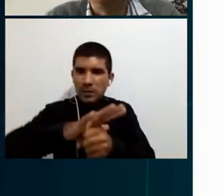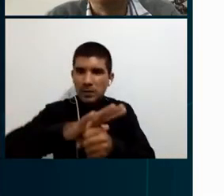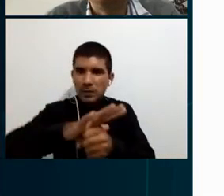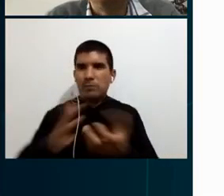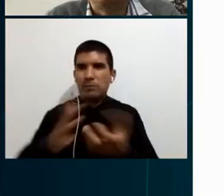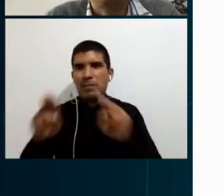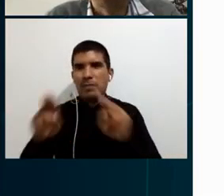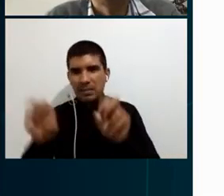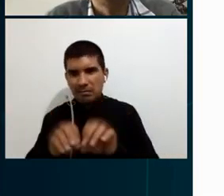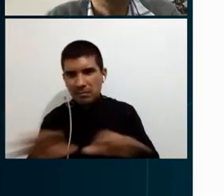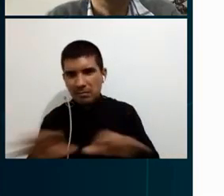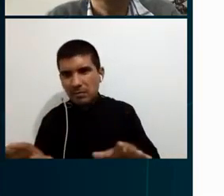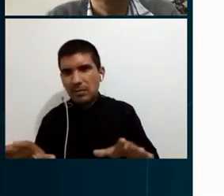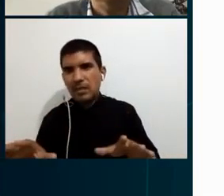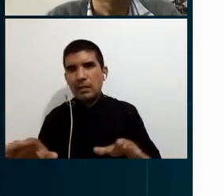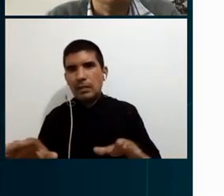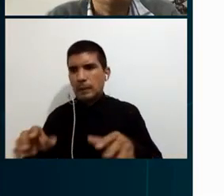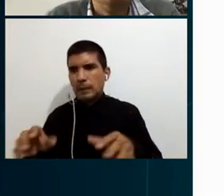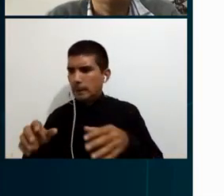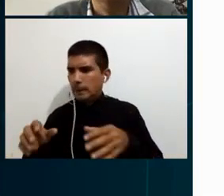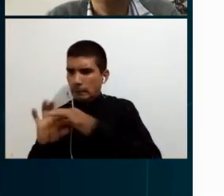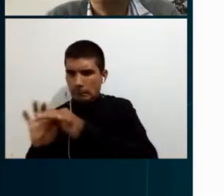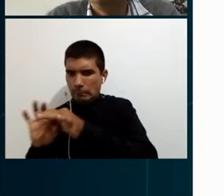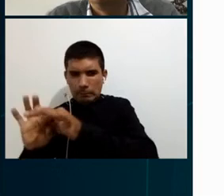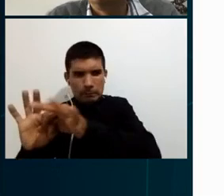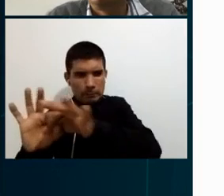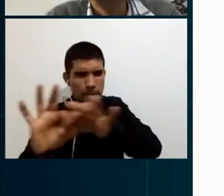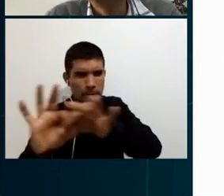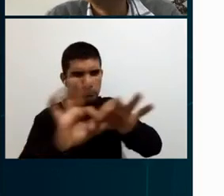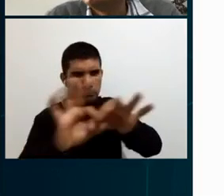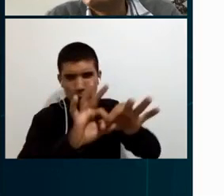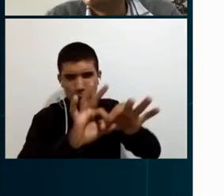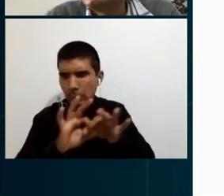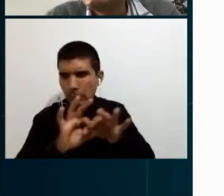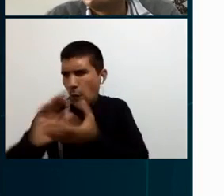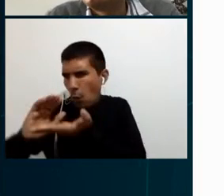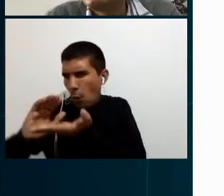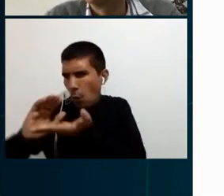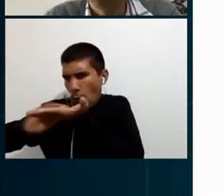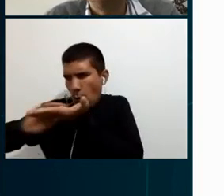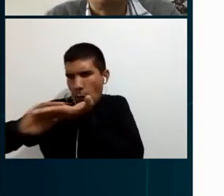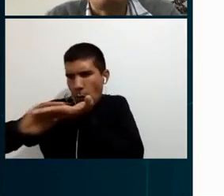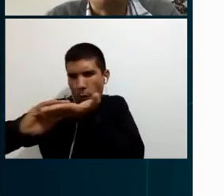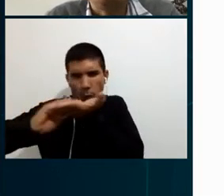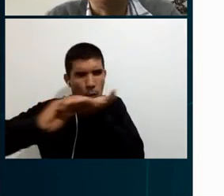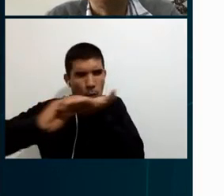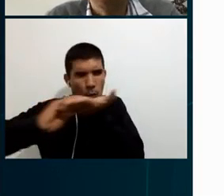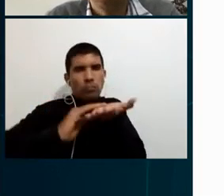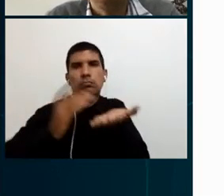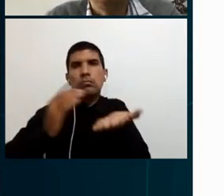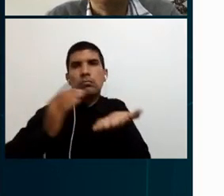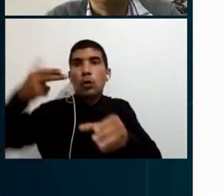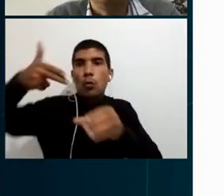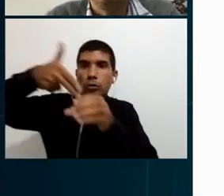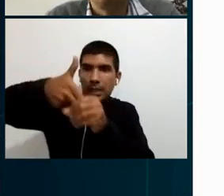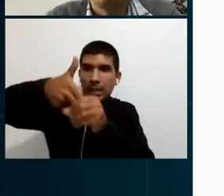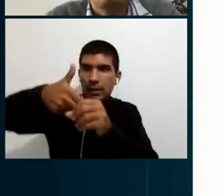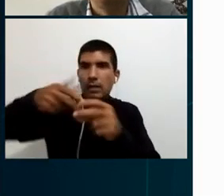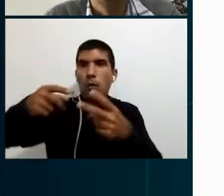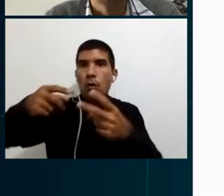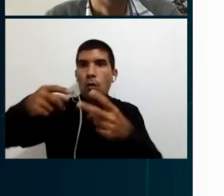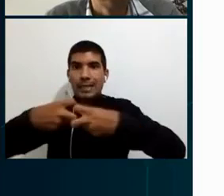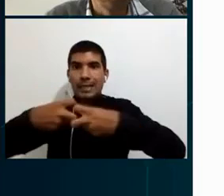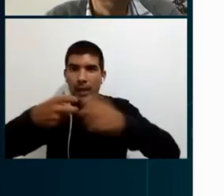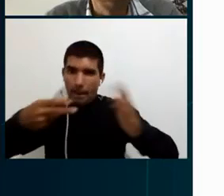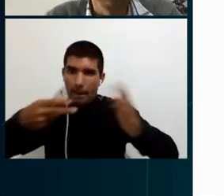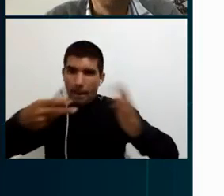para temas de recarga de combustible, hay soluciones en temas de transporte para mapear